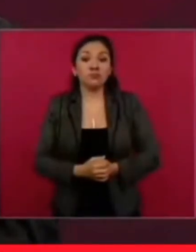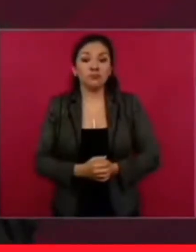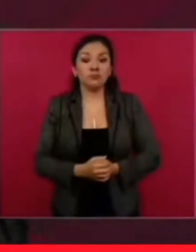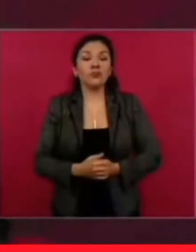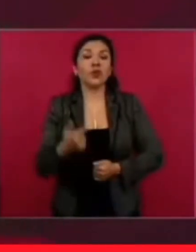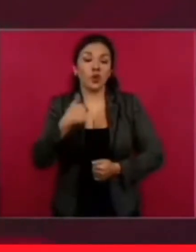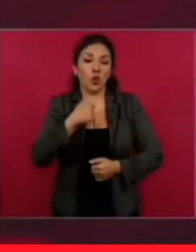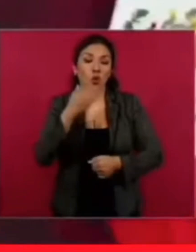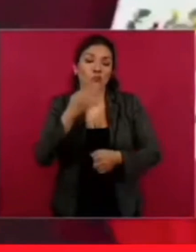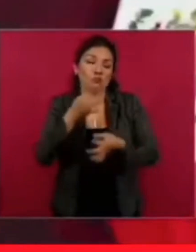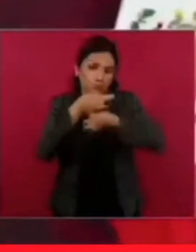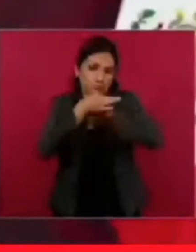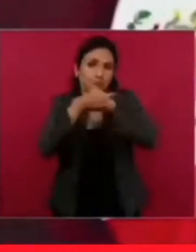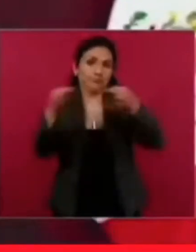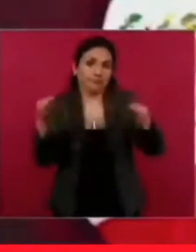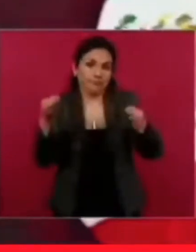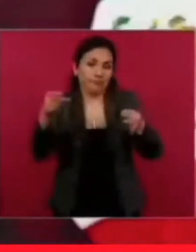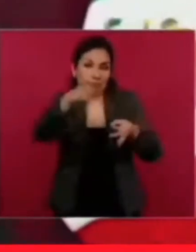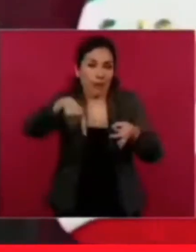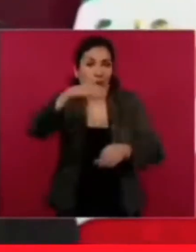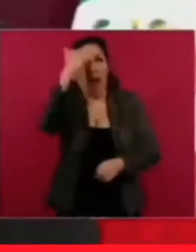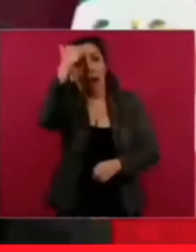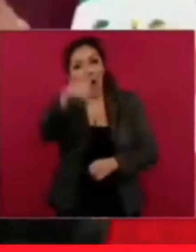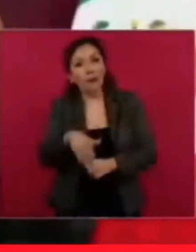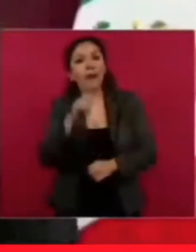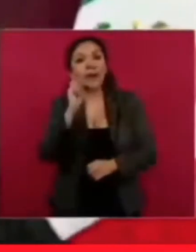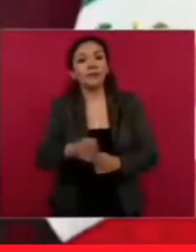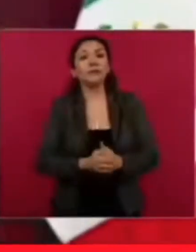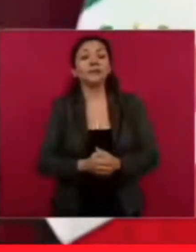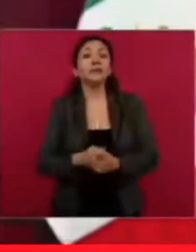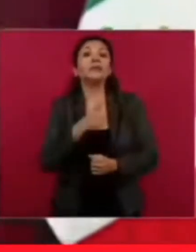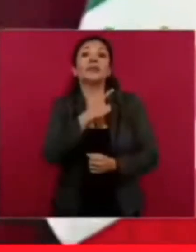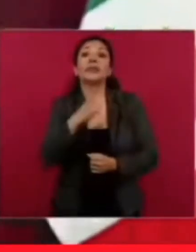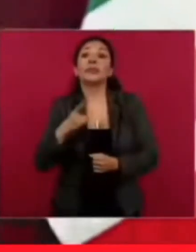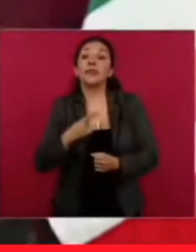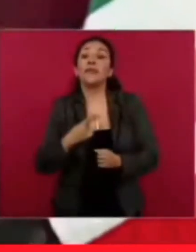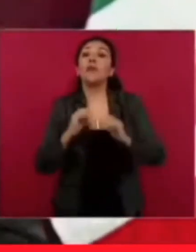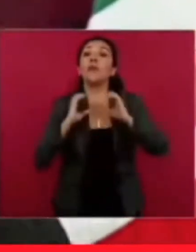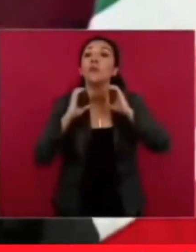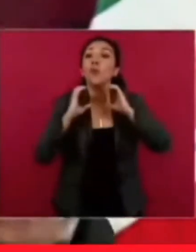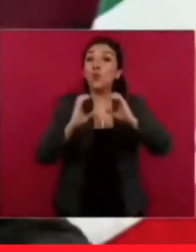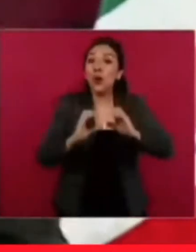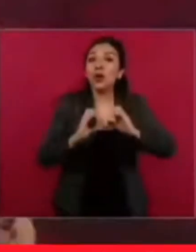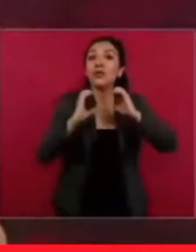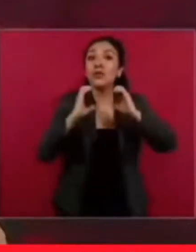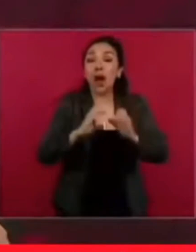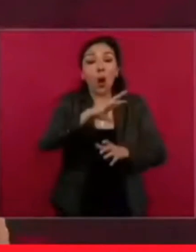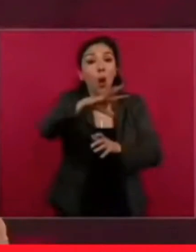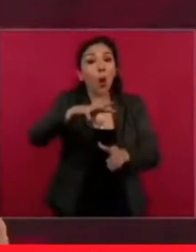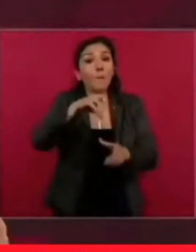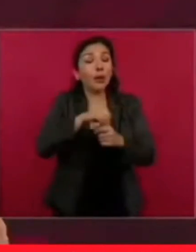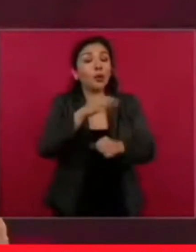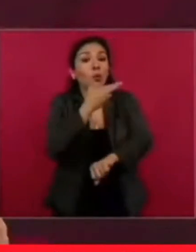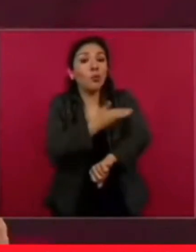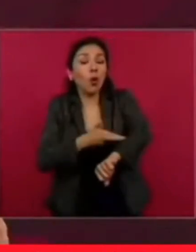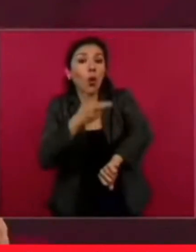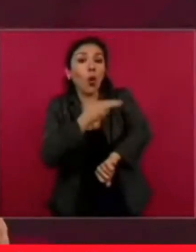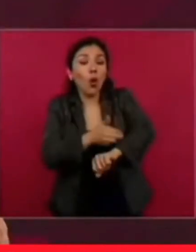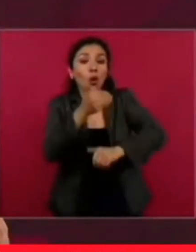dar a conocer que debe cuidarse todo el procedimiento,